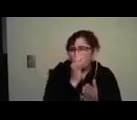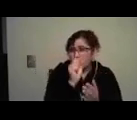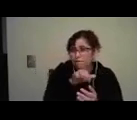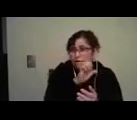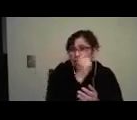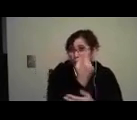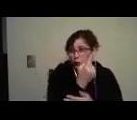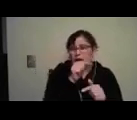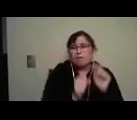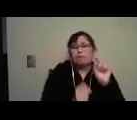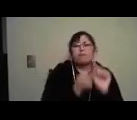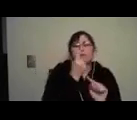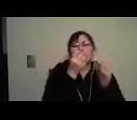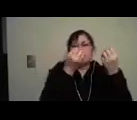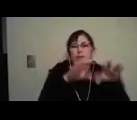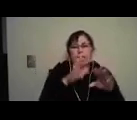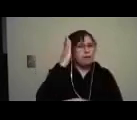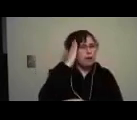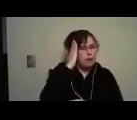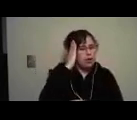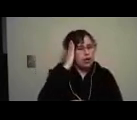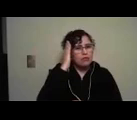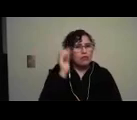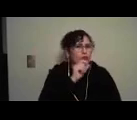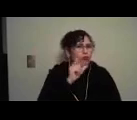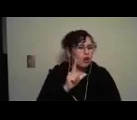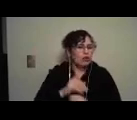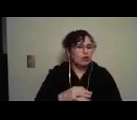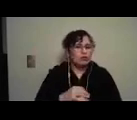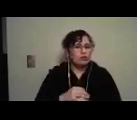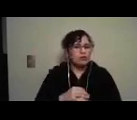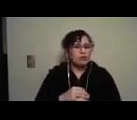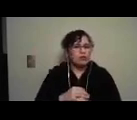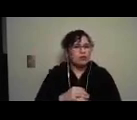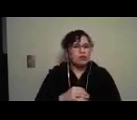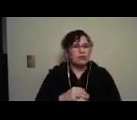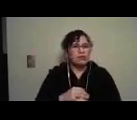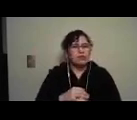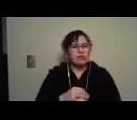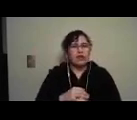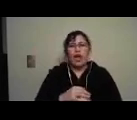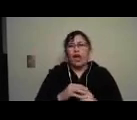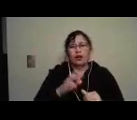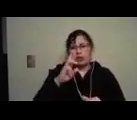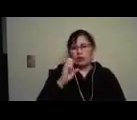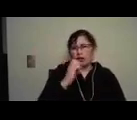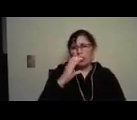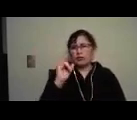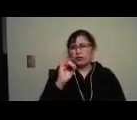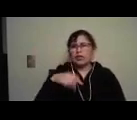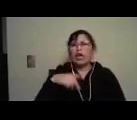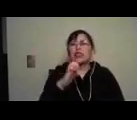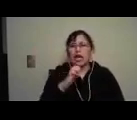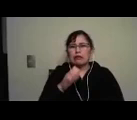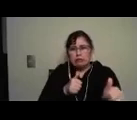haber pérdida de la memoria como reciente, ya de la memoria reciente, ya,